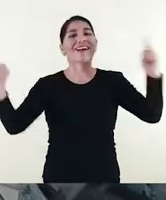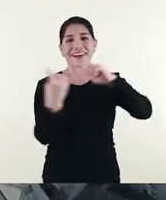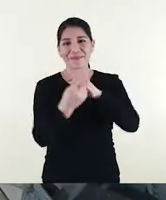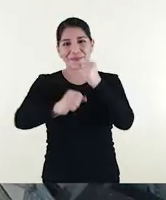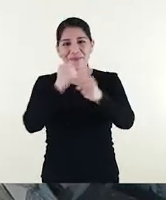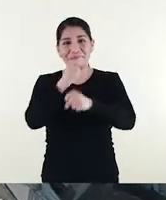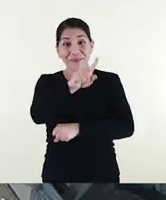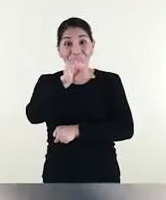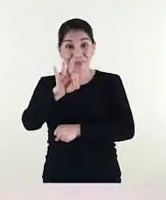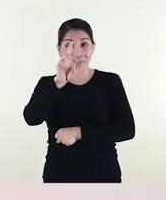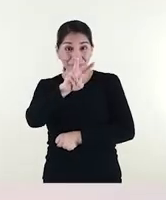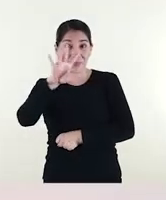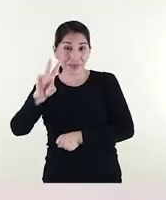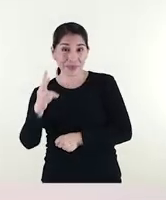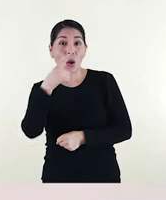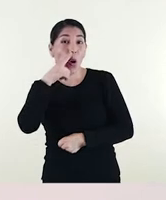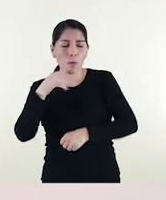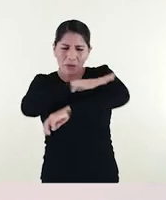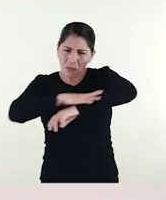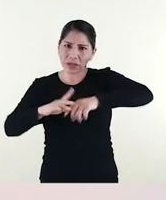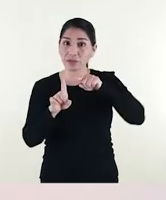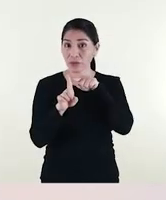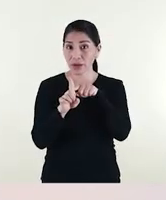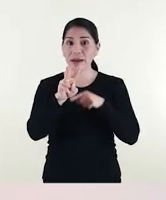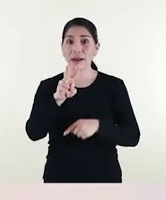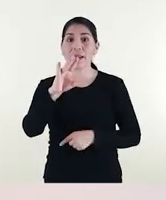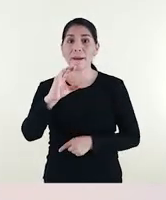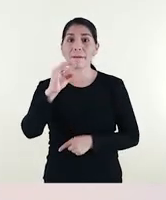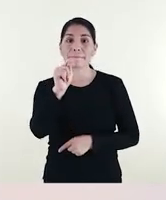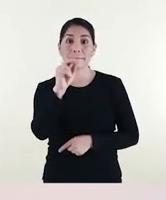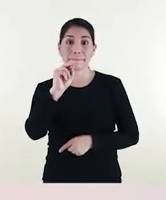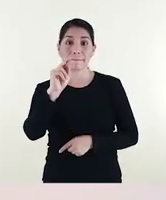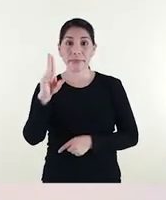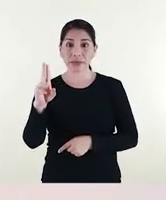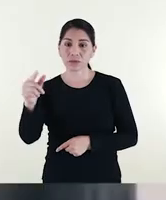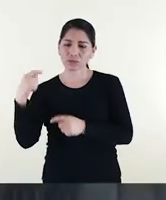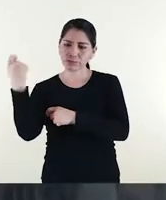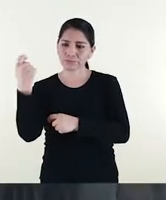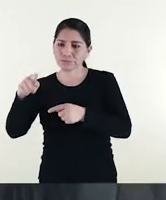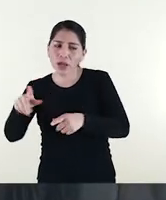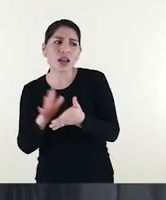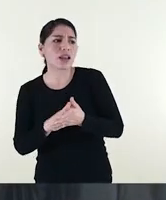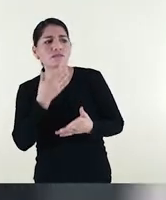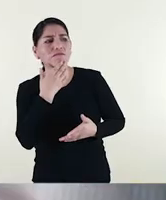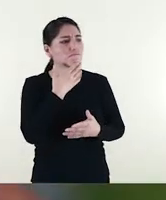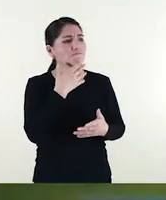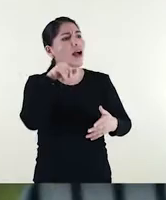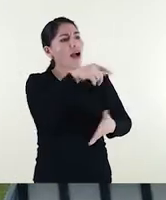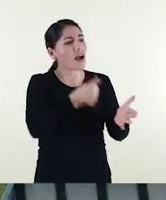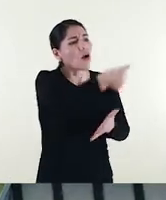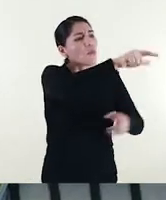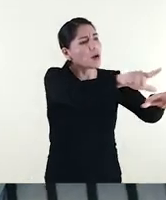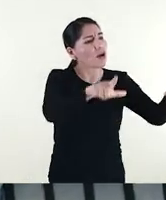en 1927, cuando el filántropo trujillano Víctor Larco Herrera compra los terrenos circundantes e, inspirándose en la